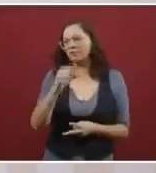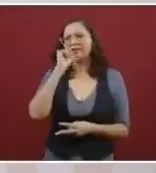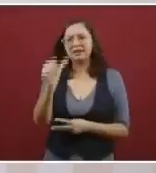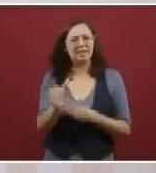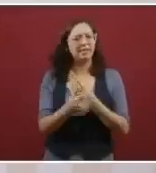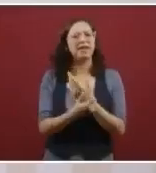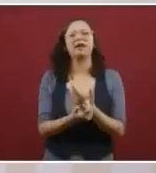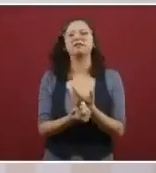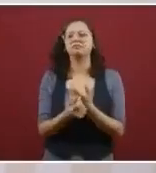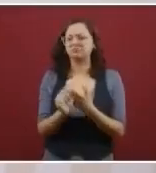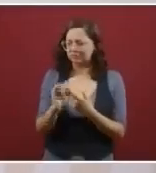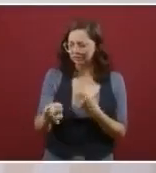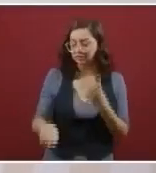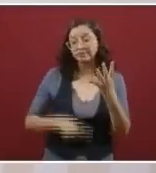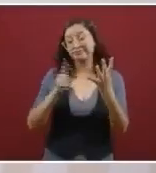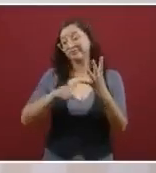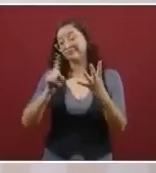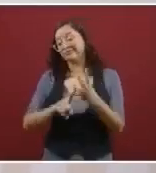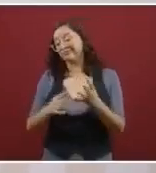ética.